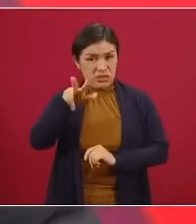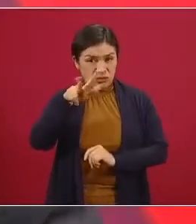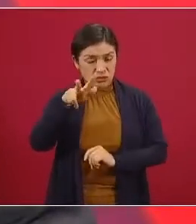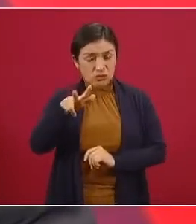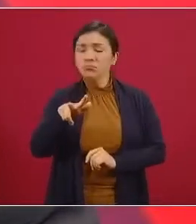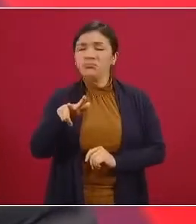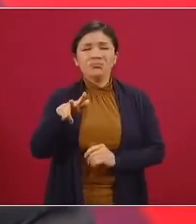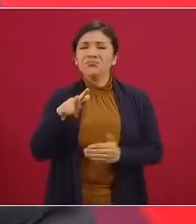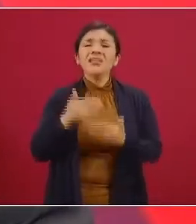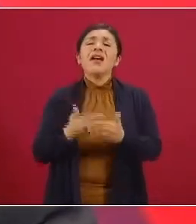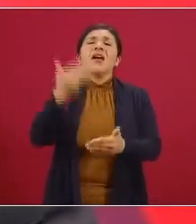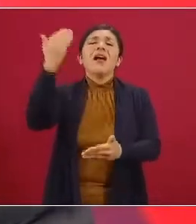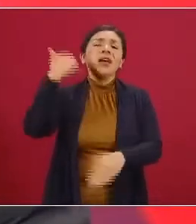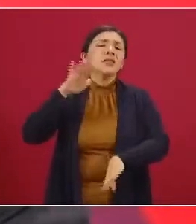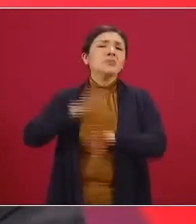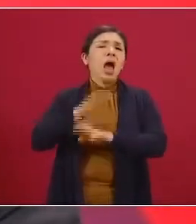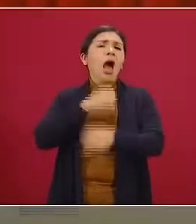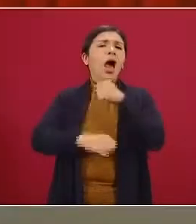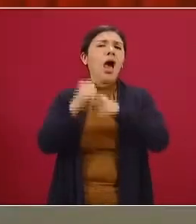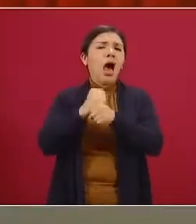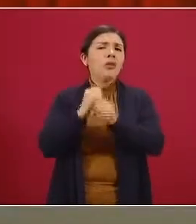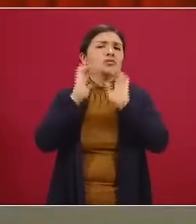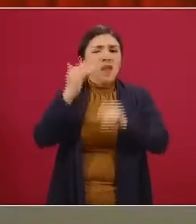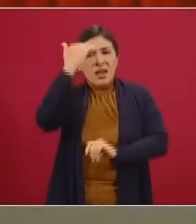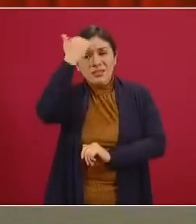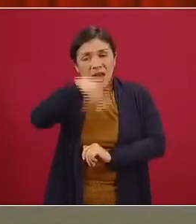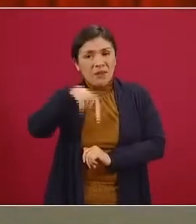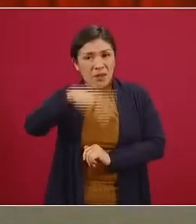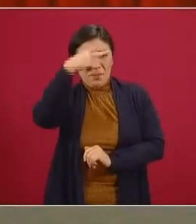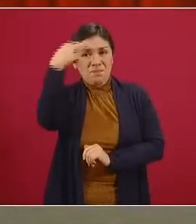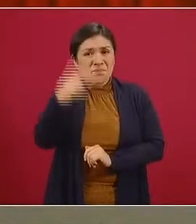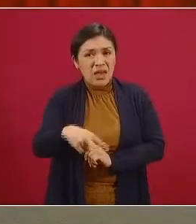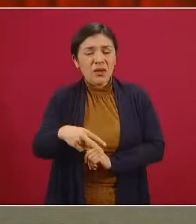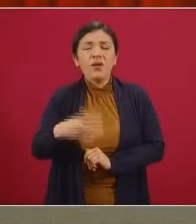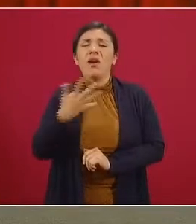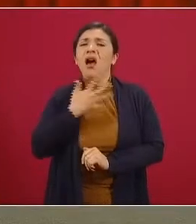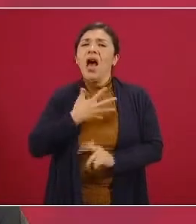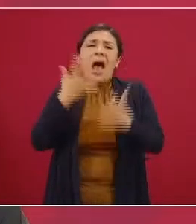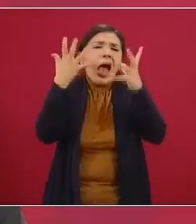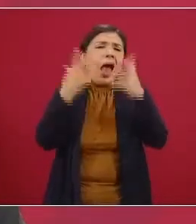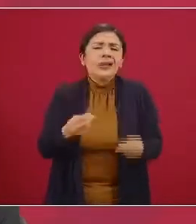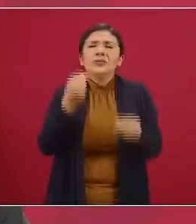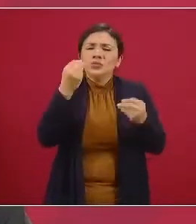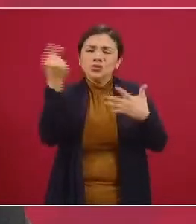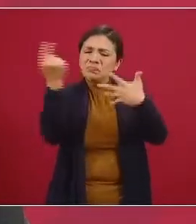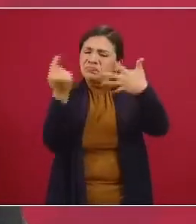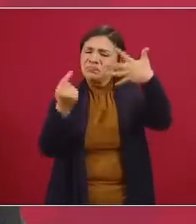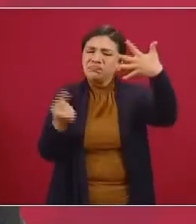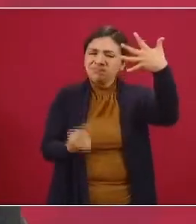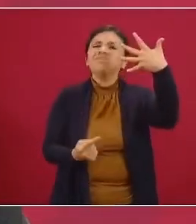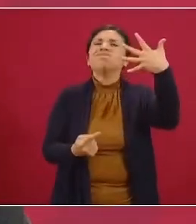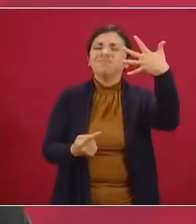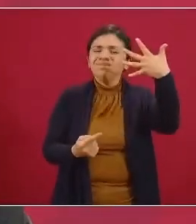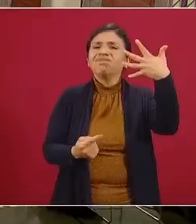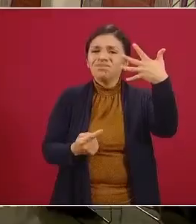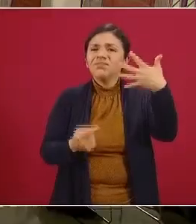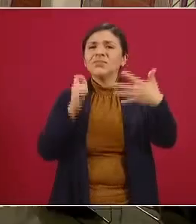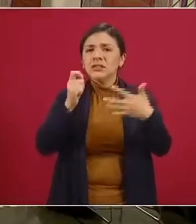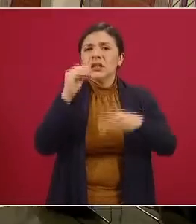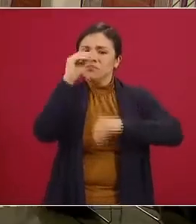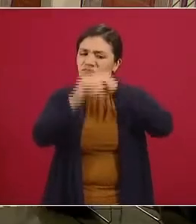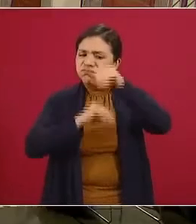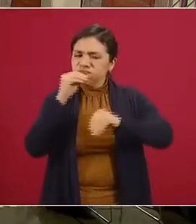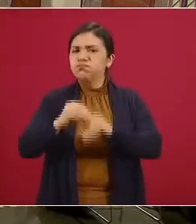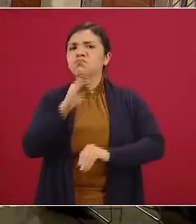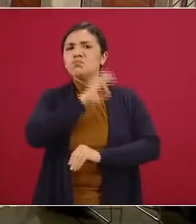sino desde hace varios años. México tiene en múltiples indicadores de capacidades